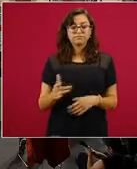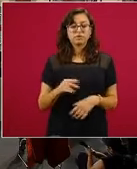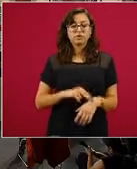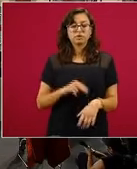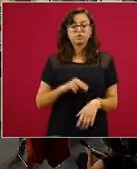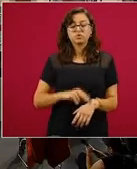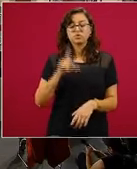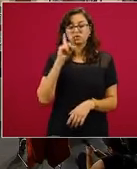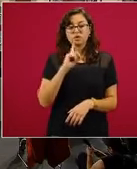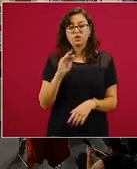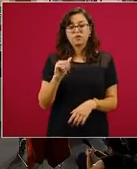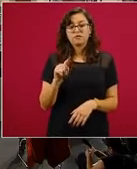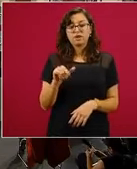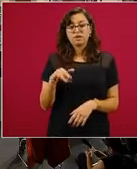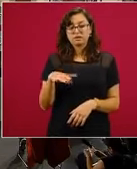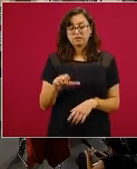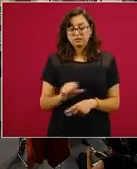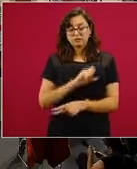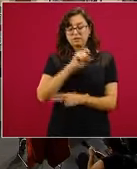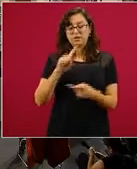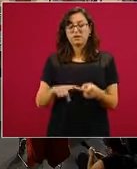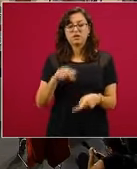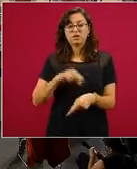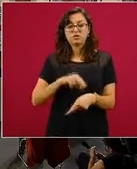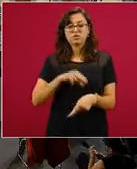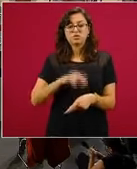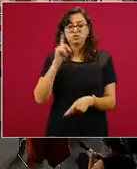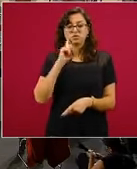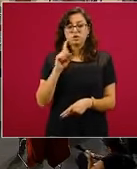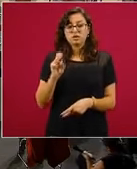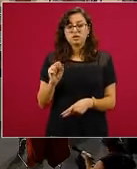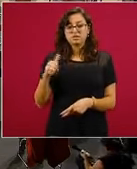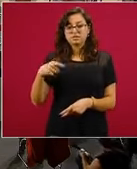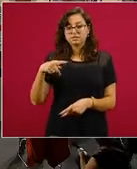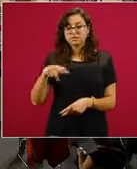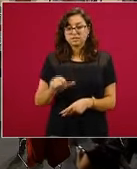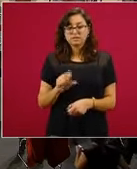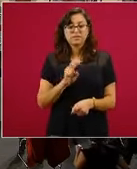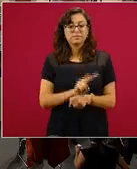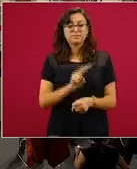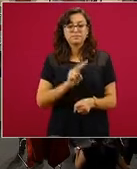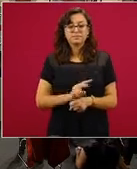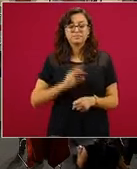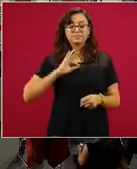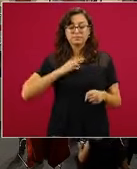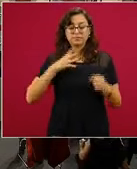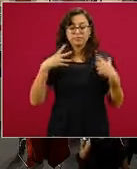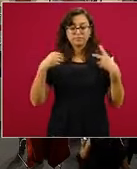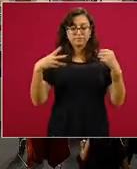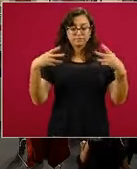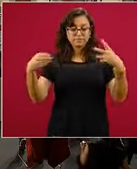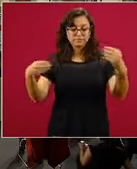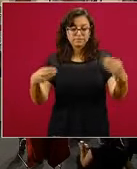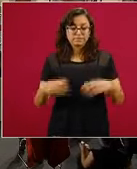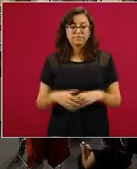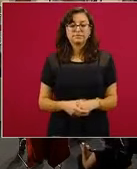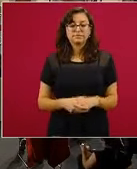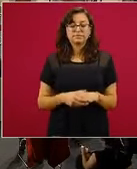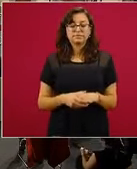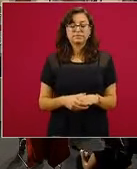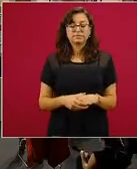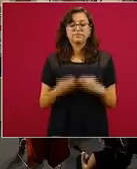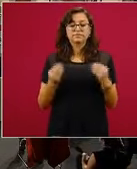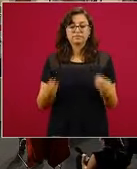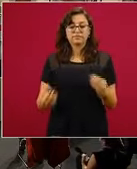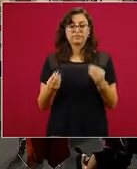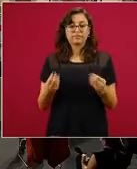Programa Nacional de Tuberculosis, doctora Santa Ceballos, directora de Vigilancia Epidemiológica de Enfermedades Transmisibles. Muchas gracias. Este